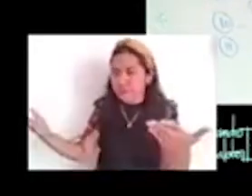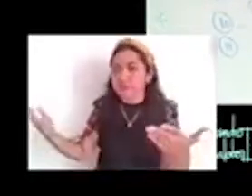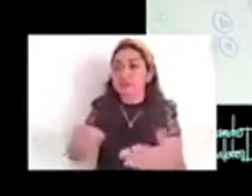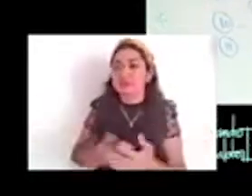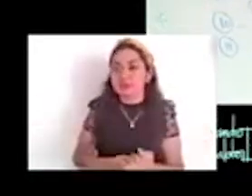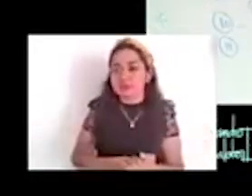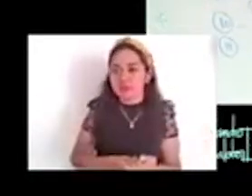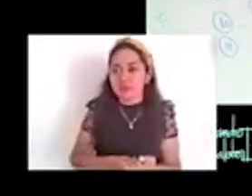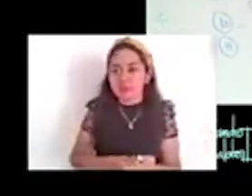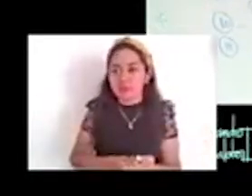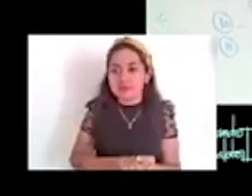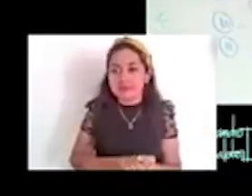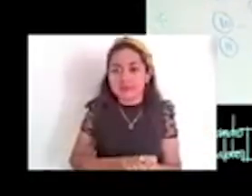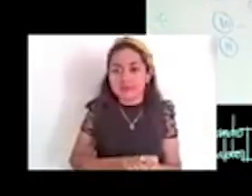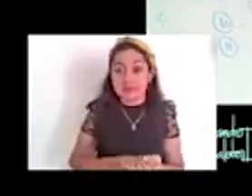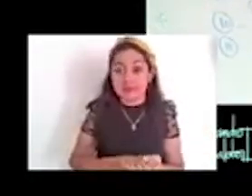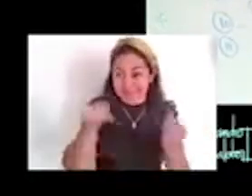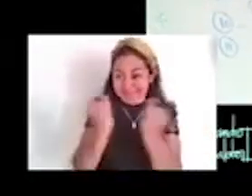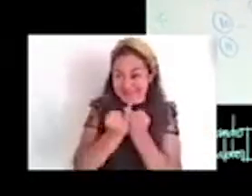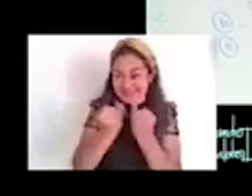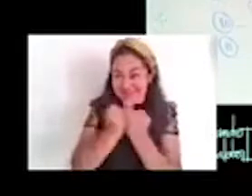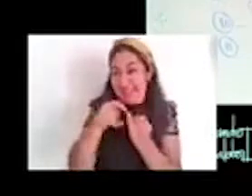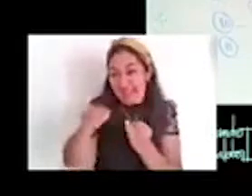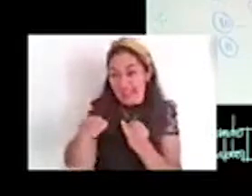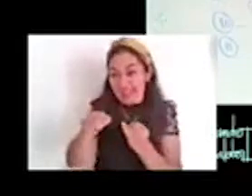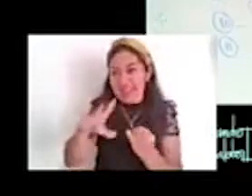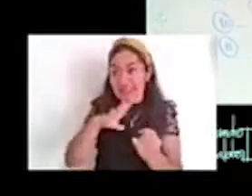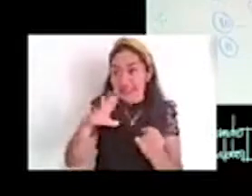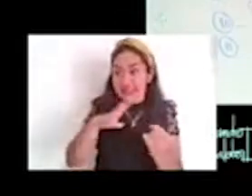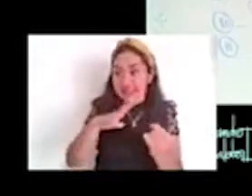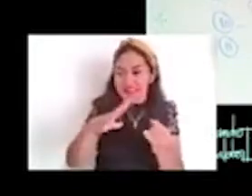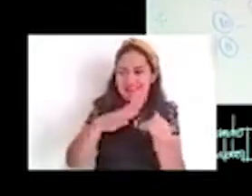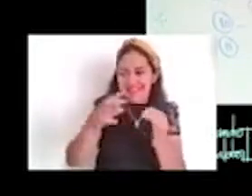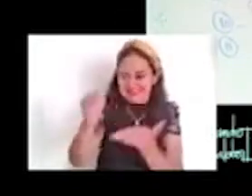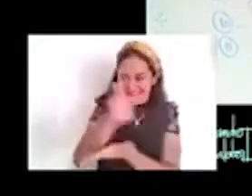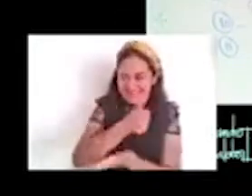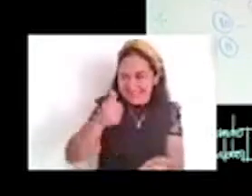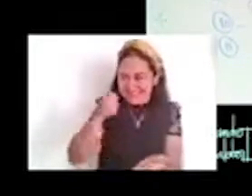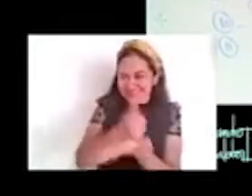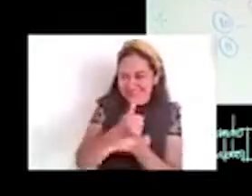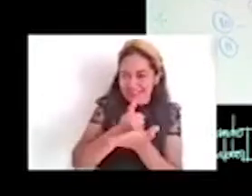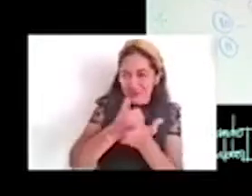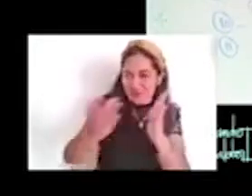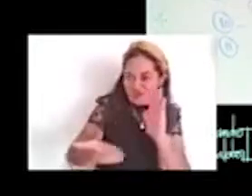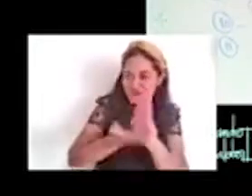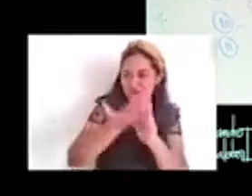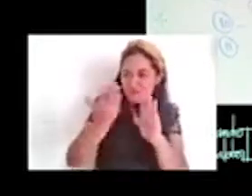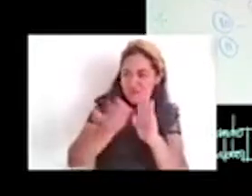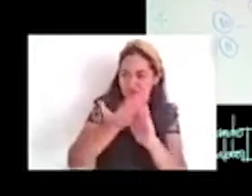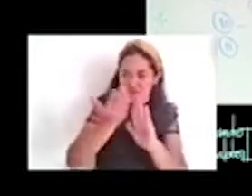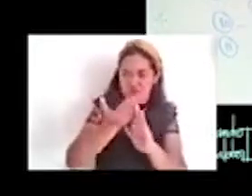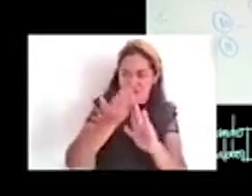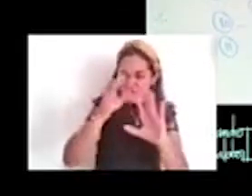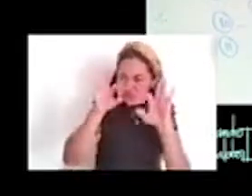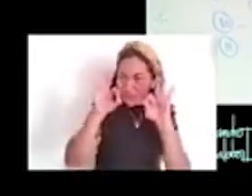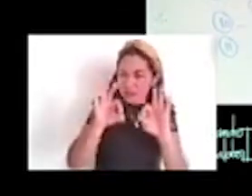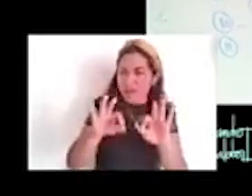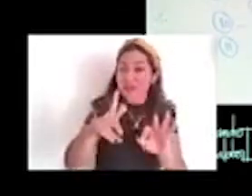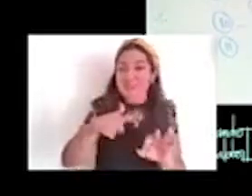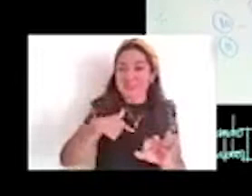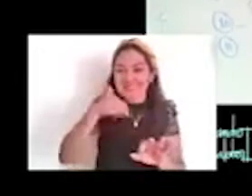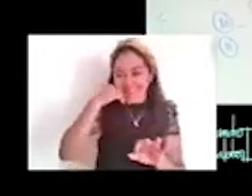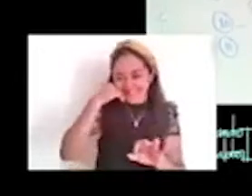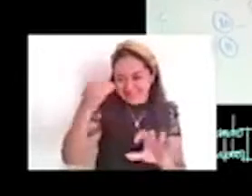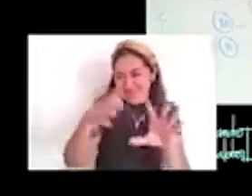Aparece la arquitectura central, es decir, aquella dentro del recinto sagrado. Y de esta yo quisiera hablarles